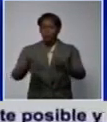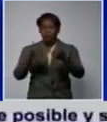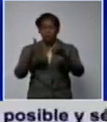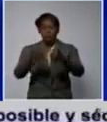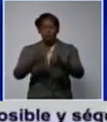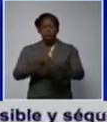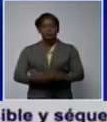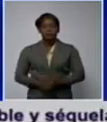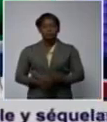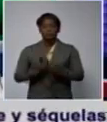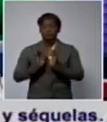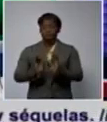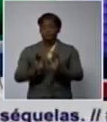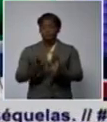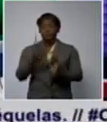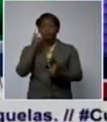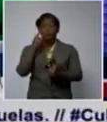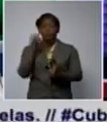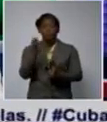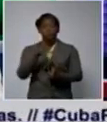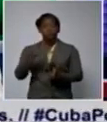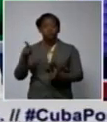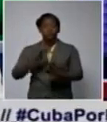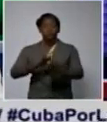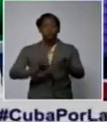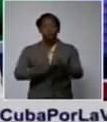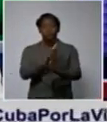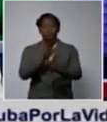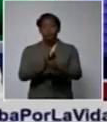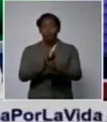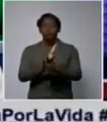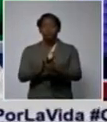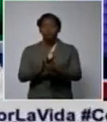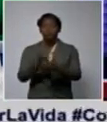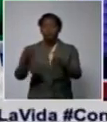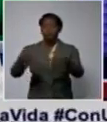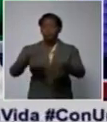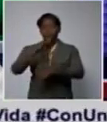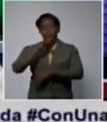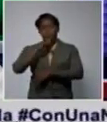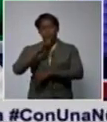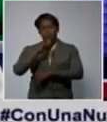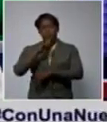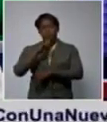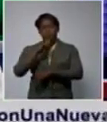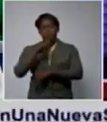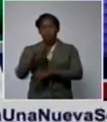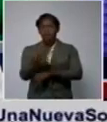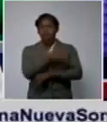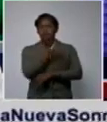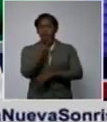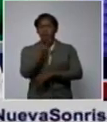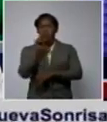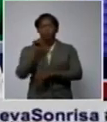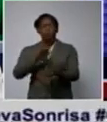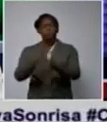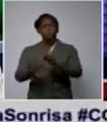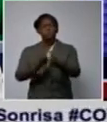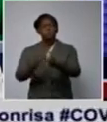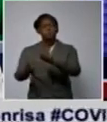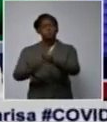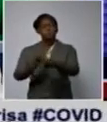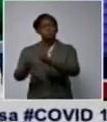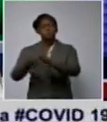realmente hay un incremento, es muy riesgosa la situación. Se logró un control después de varios días